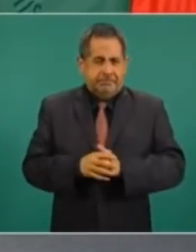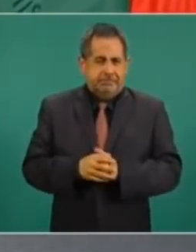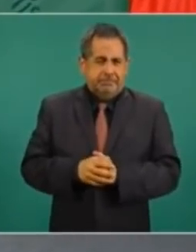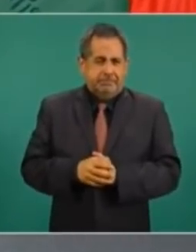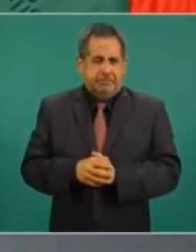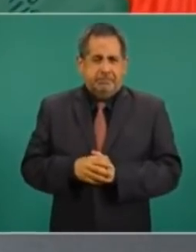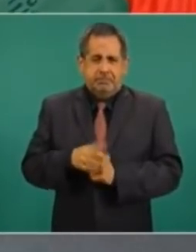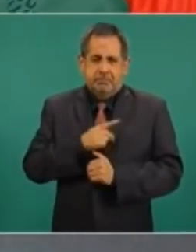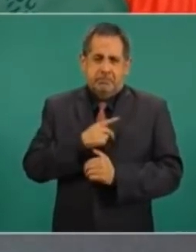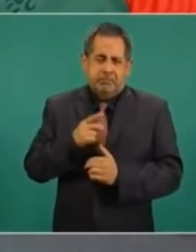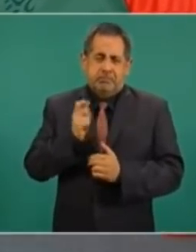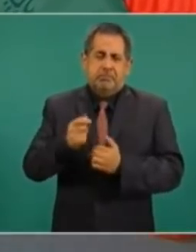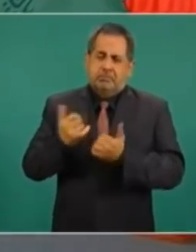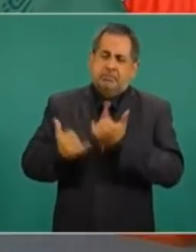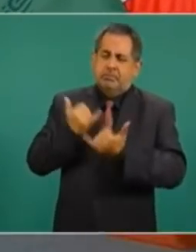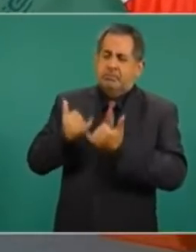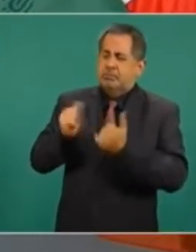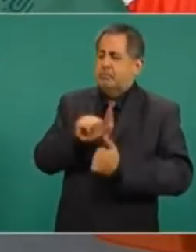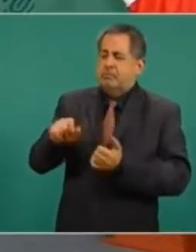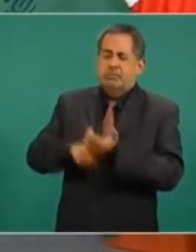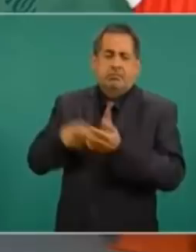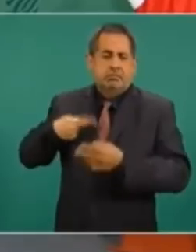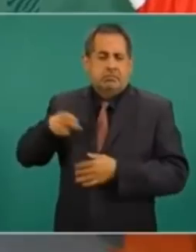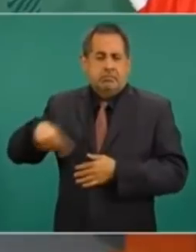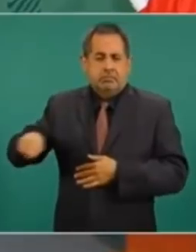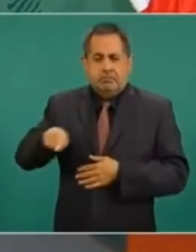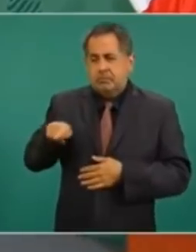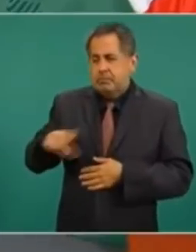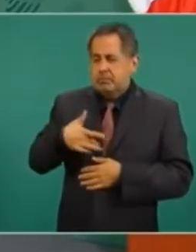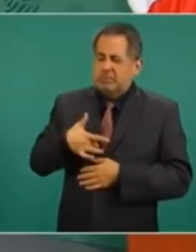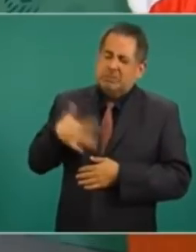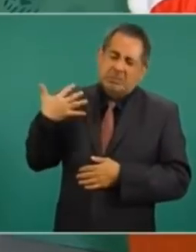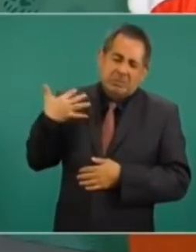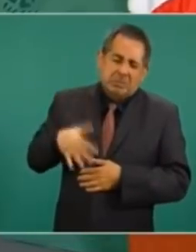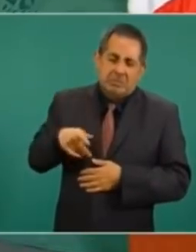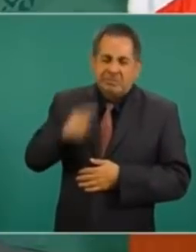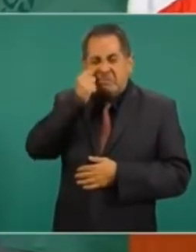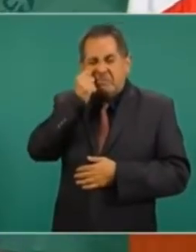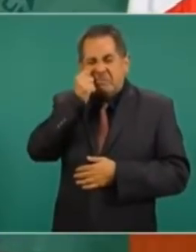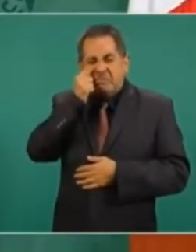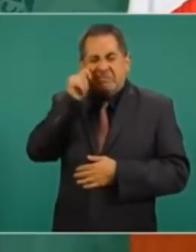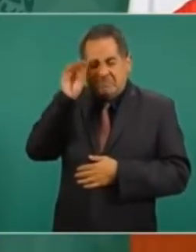juegue, que no se utilice, ¿no?, el dolor humano